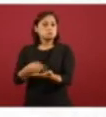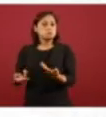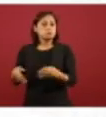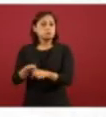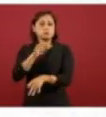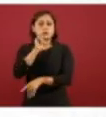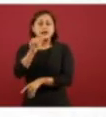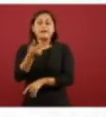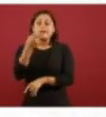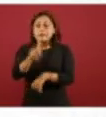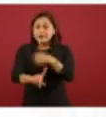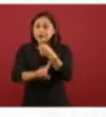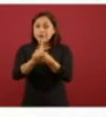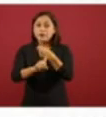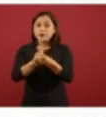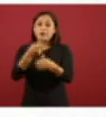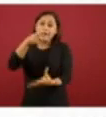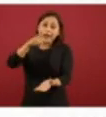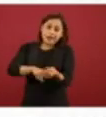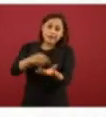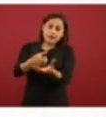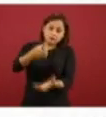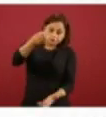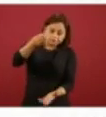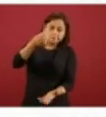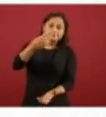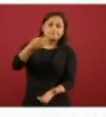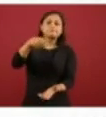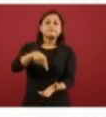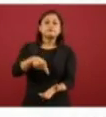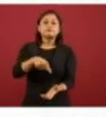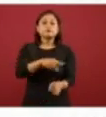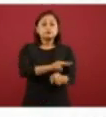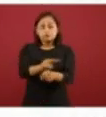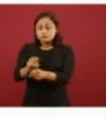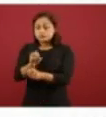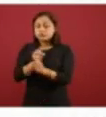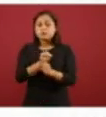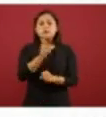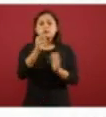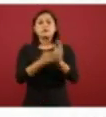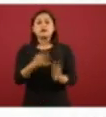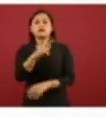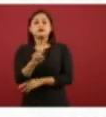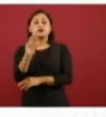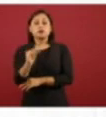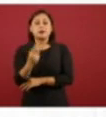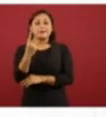los presentaron los cilindros, en donde revisamos 1.292 cilindros y en esa muestra